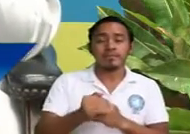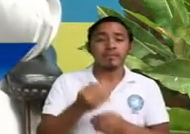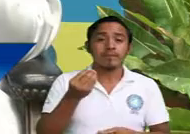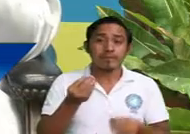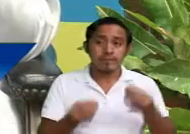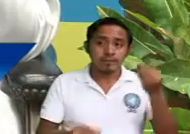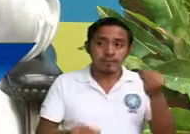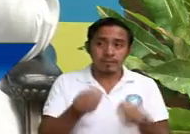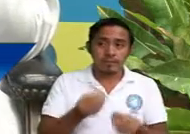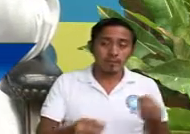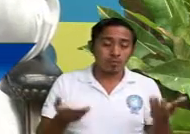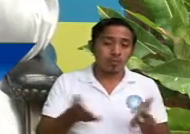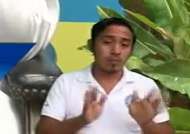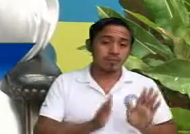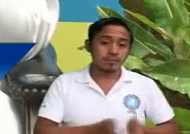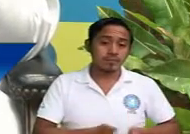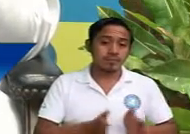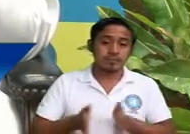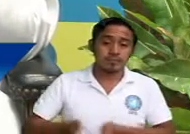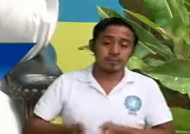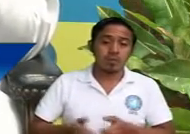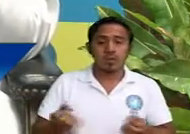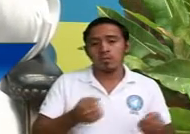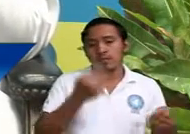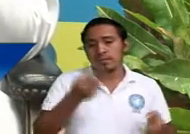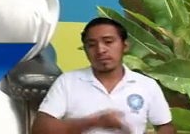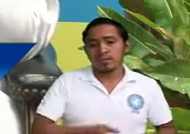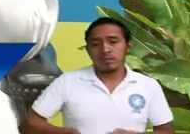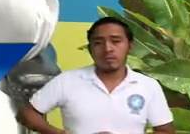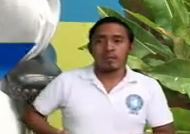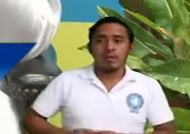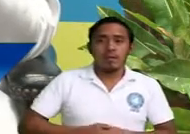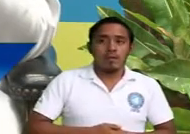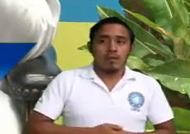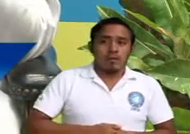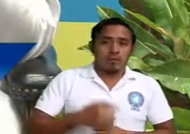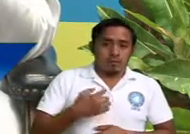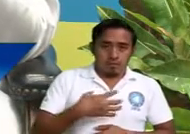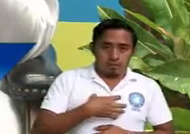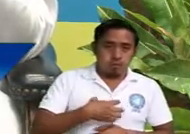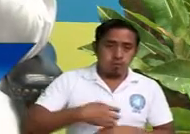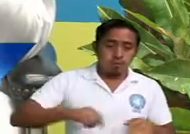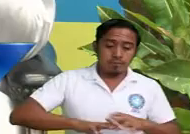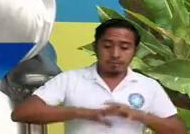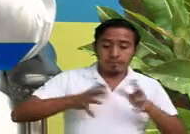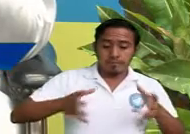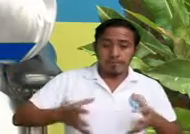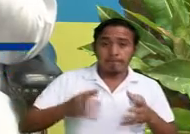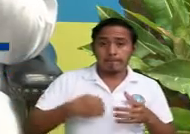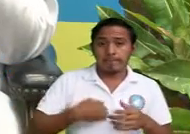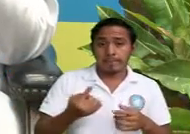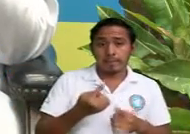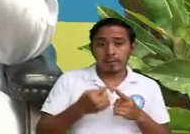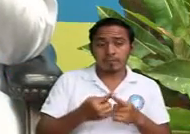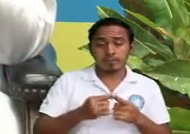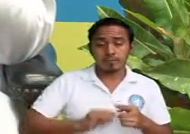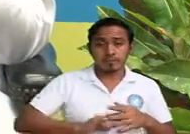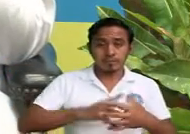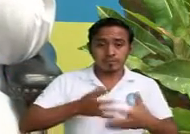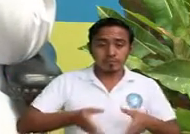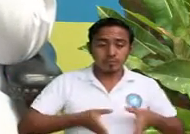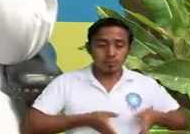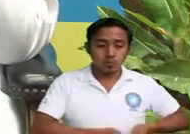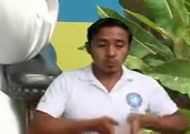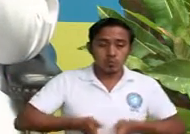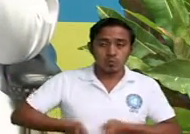del tipo de embarazo múltiple, es decir, si la paciente tiene una placenta para los dos fetos, si cada feto tiene su